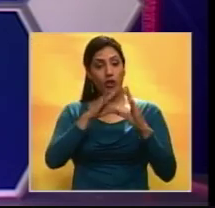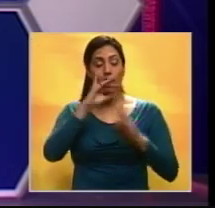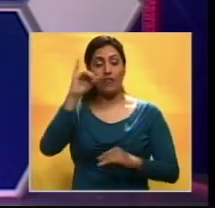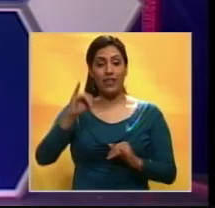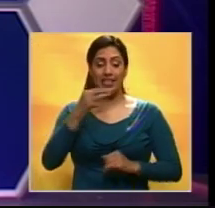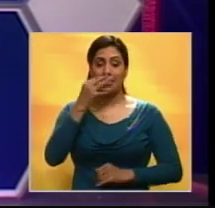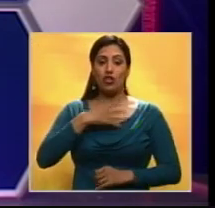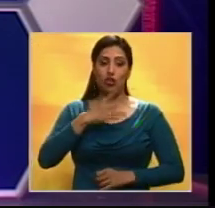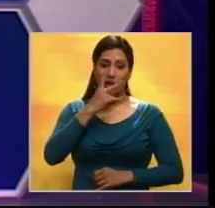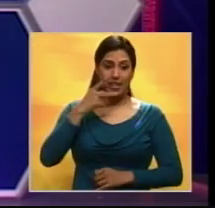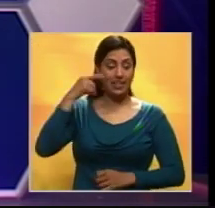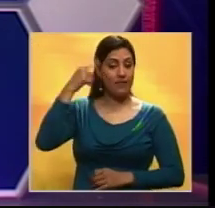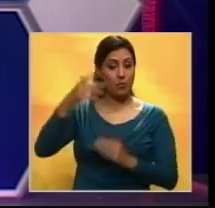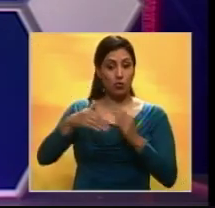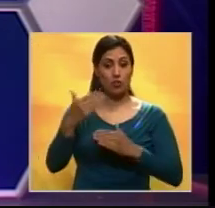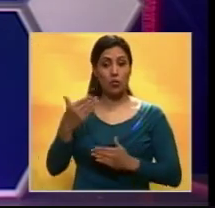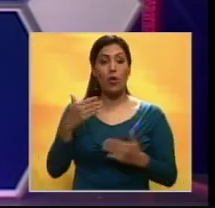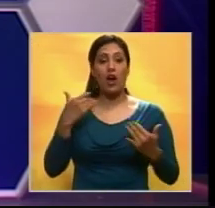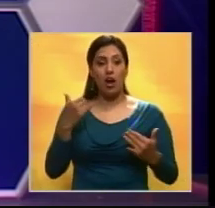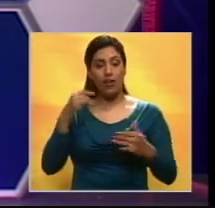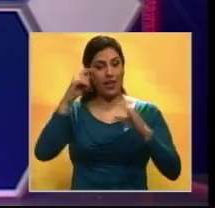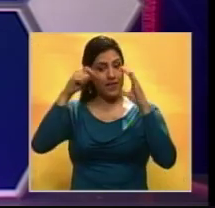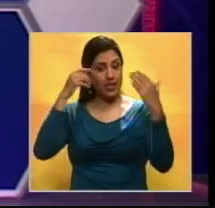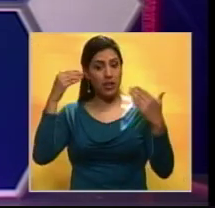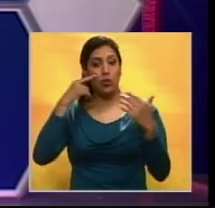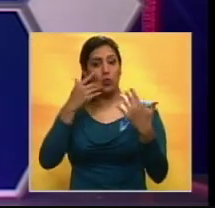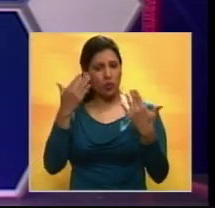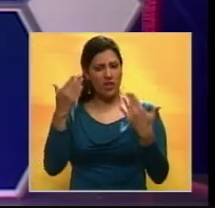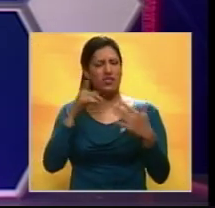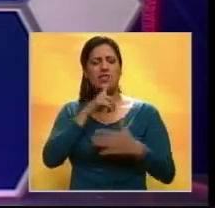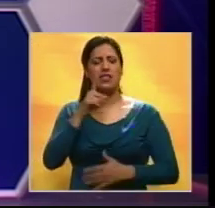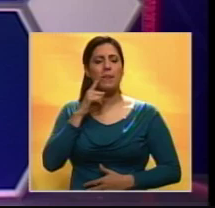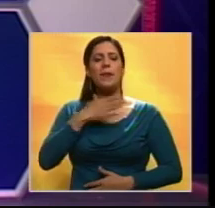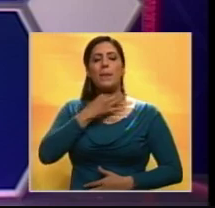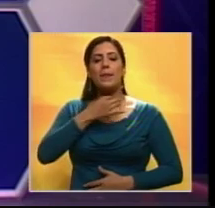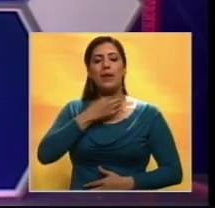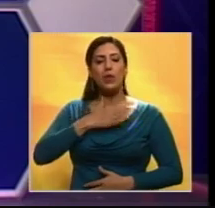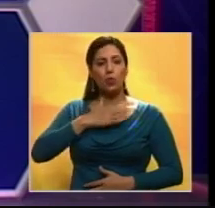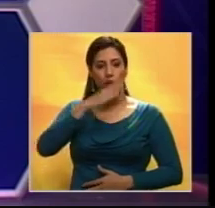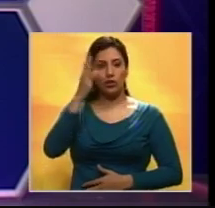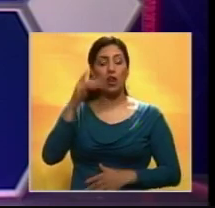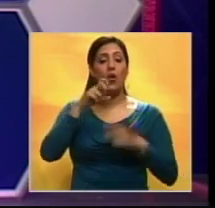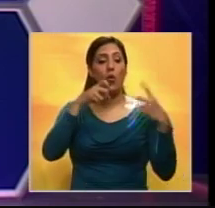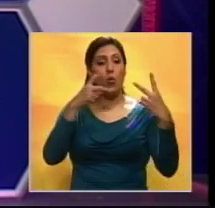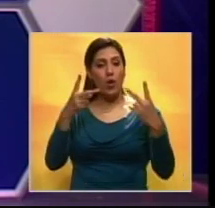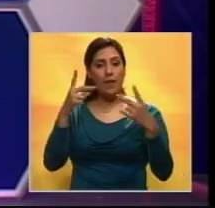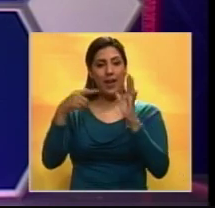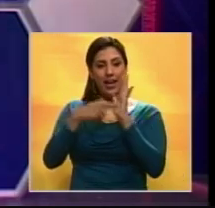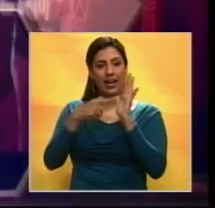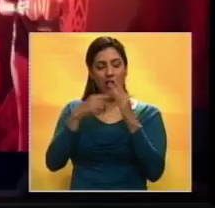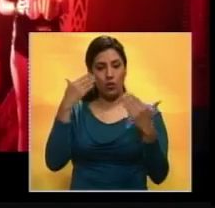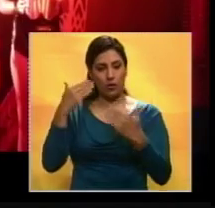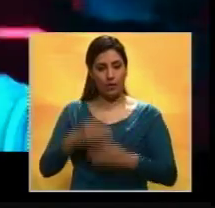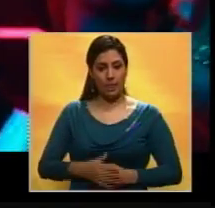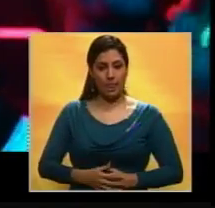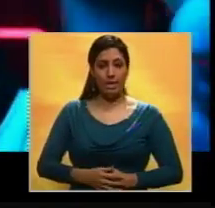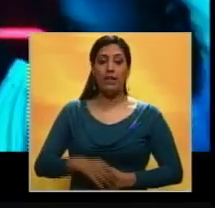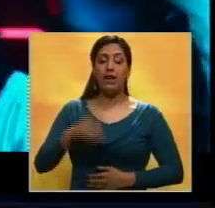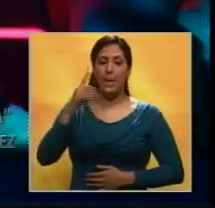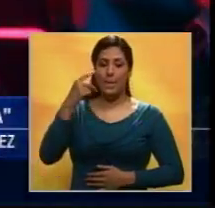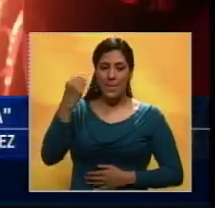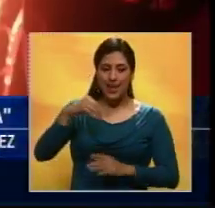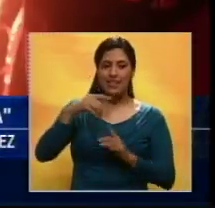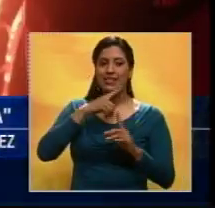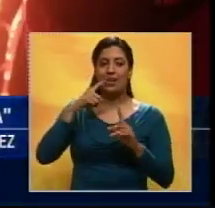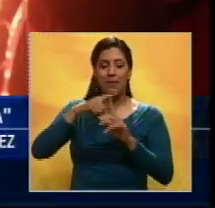Carilis Cuadros y esto es Estrenos y Estrellas. El video que teníamos en pantalla se llama Me Gusta y es el nuevo promocional de Alquilados junto a Maluma. Más Playa